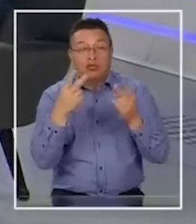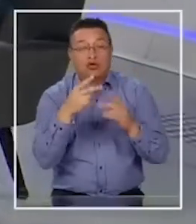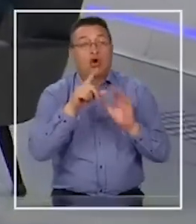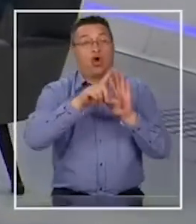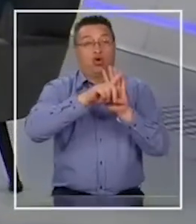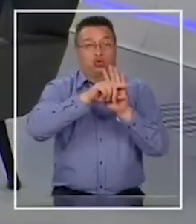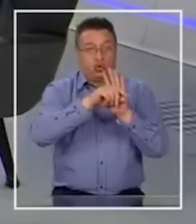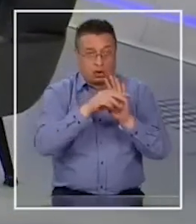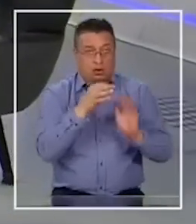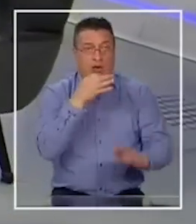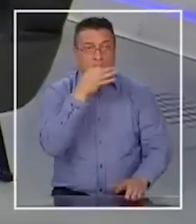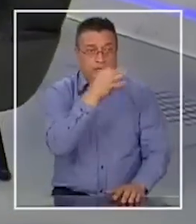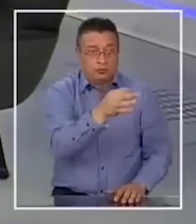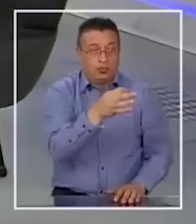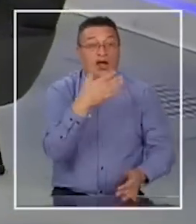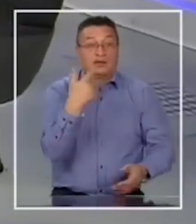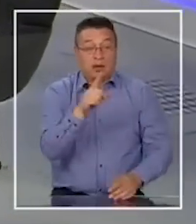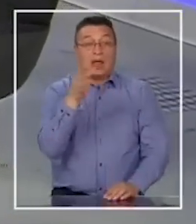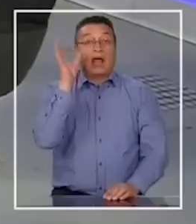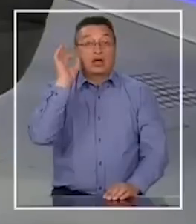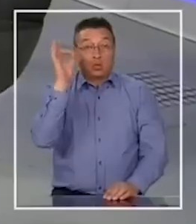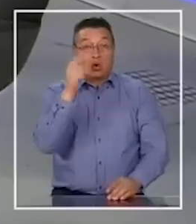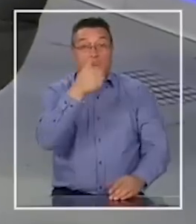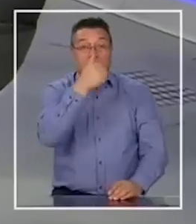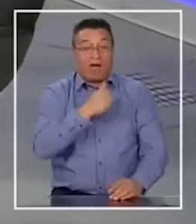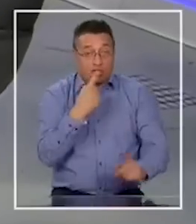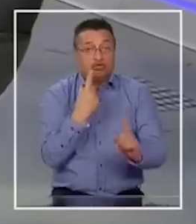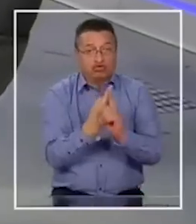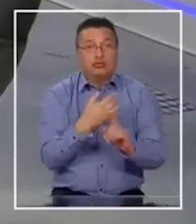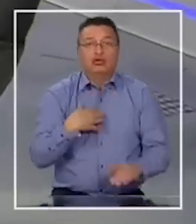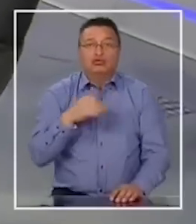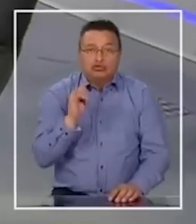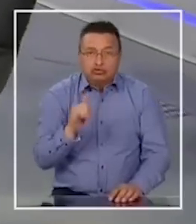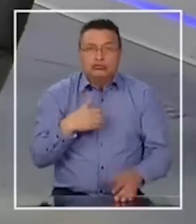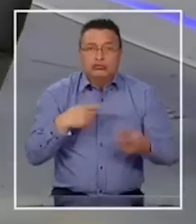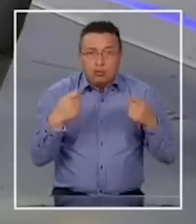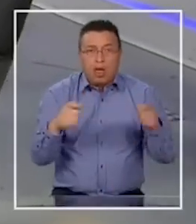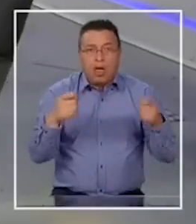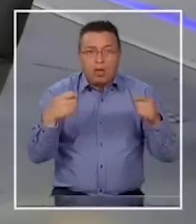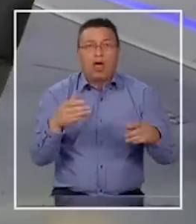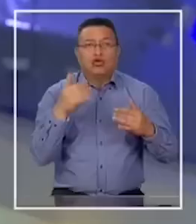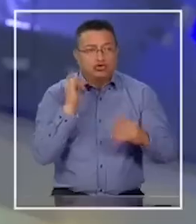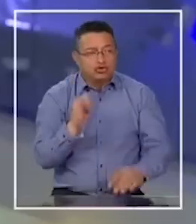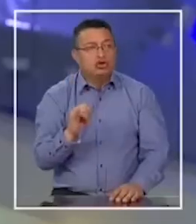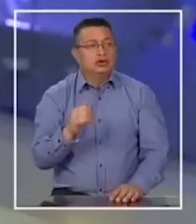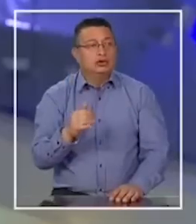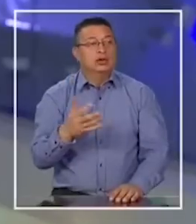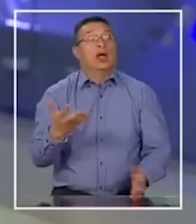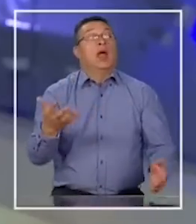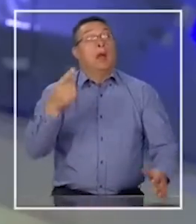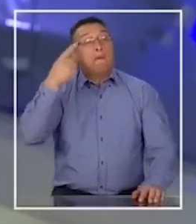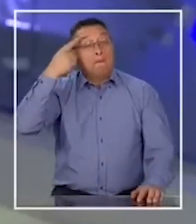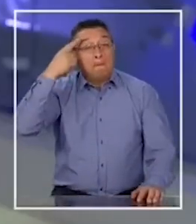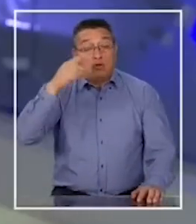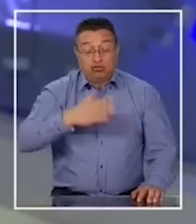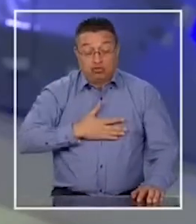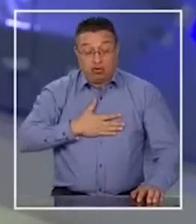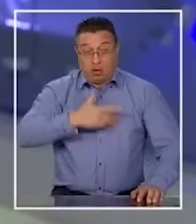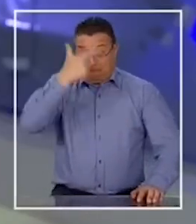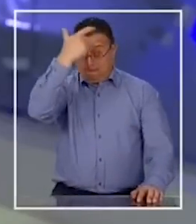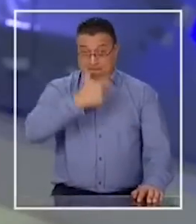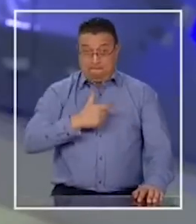Twitter he intentado una reunión en privado Por supuesto que sí Por supuesto que sí yo personalmente